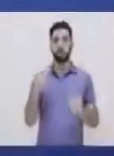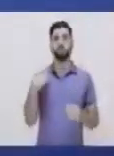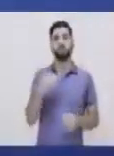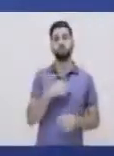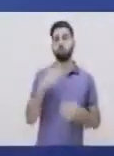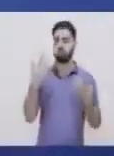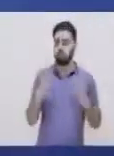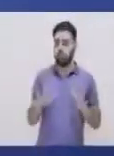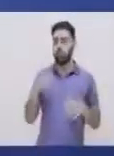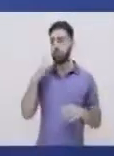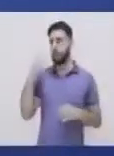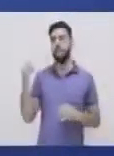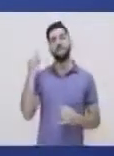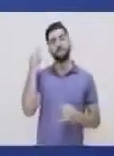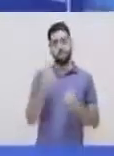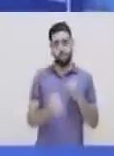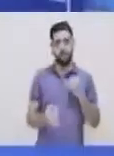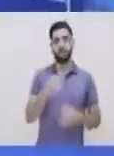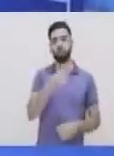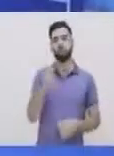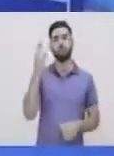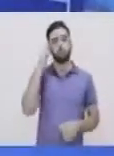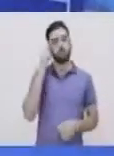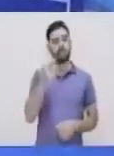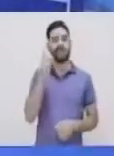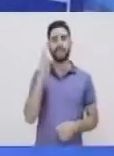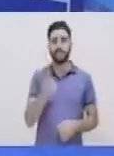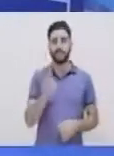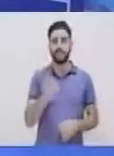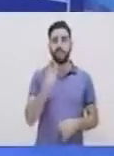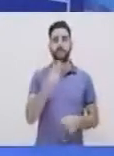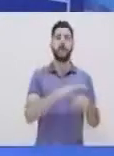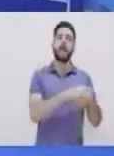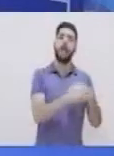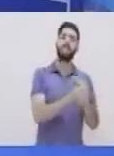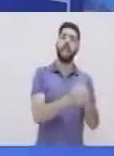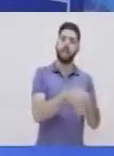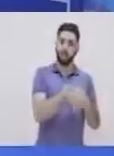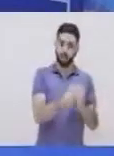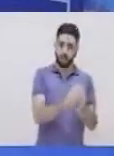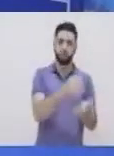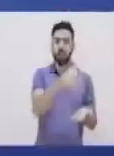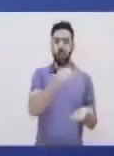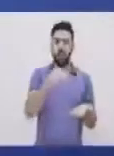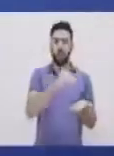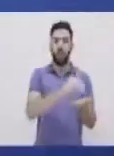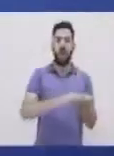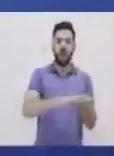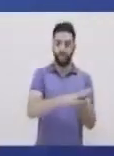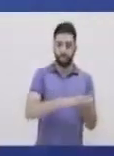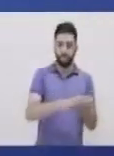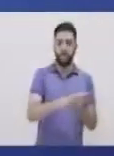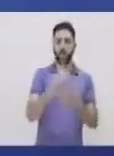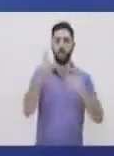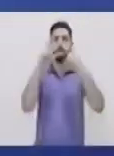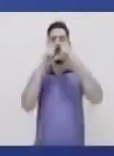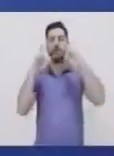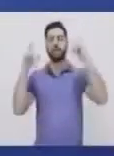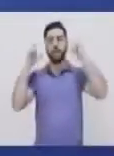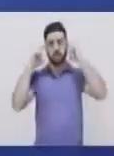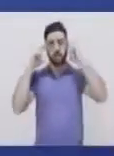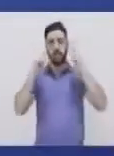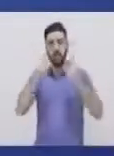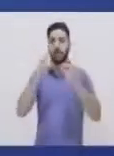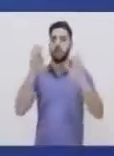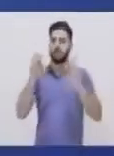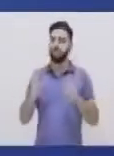acá hemos llegado al final de nuestro segmento. Recuerda lavarte las manos constantemente con agua y jabón. Usa tu mascarilla,